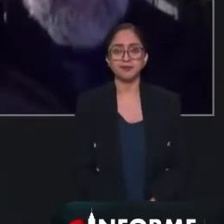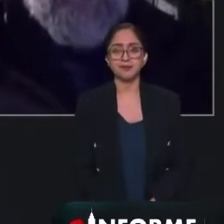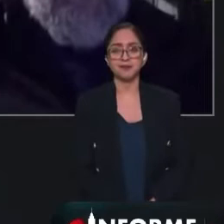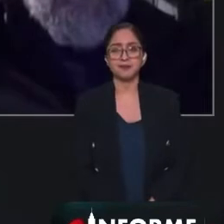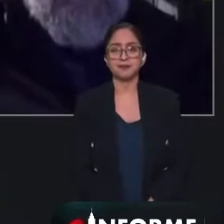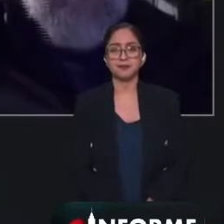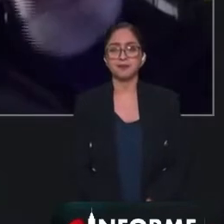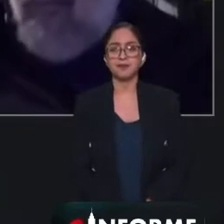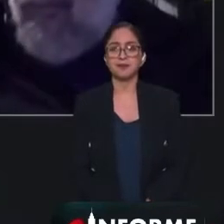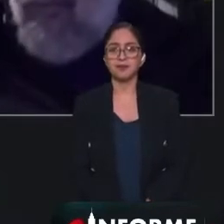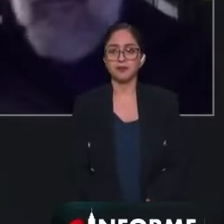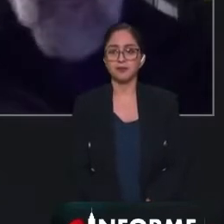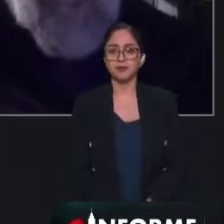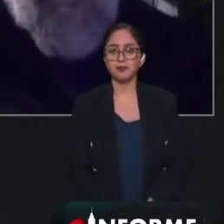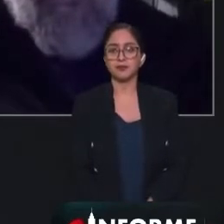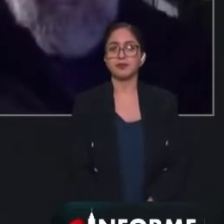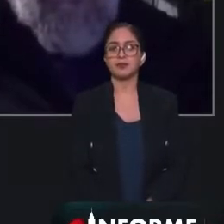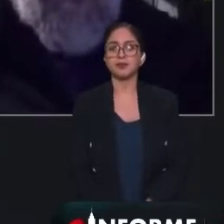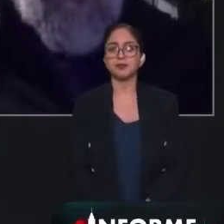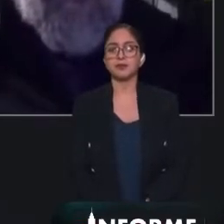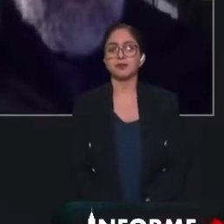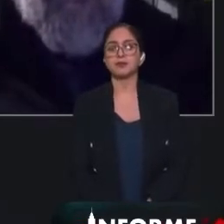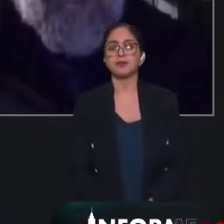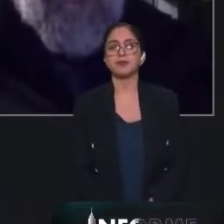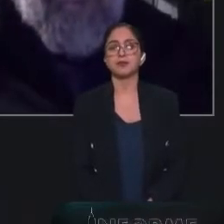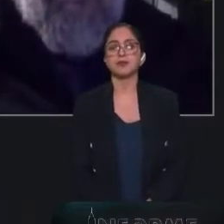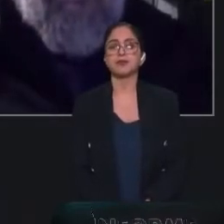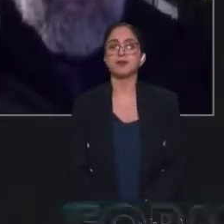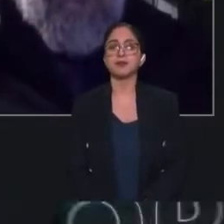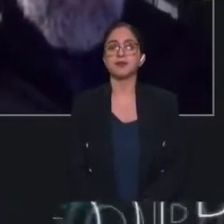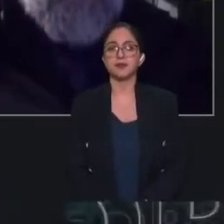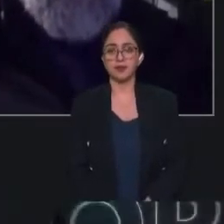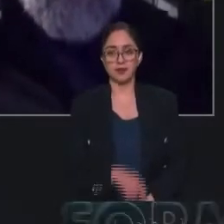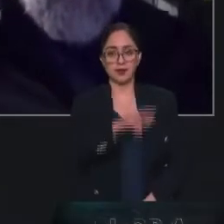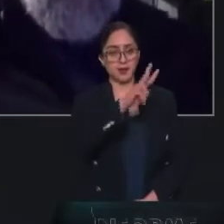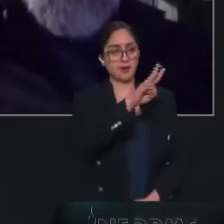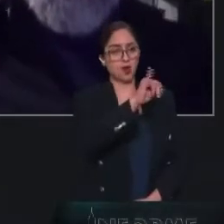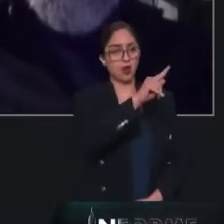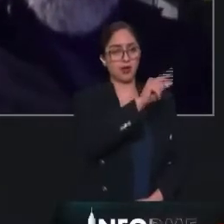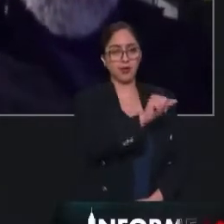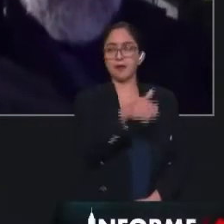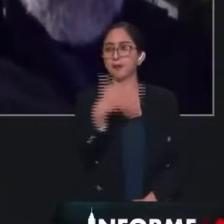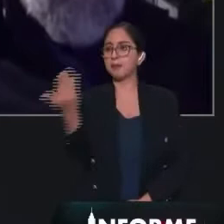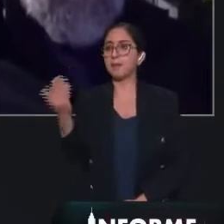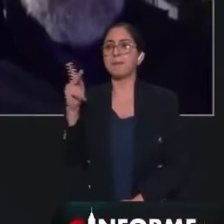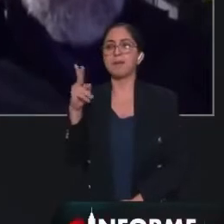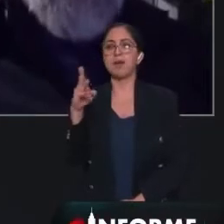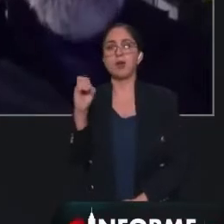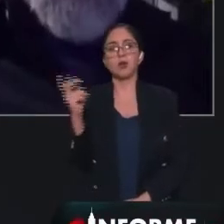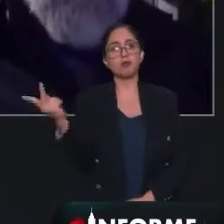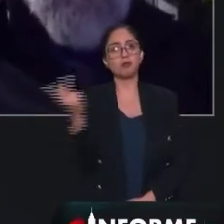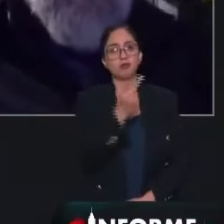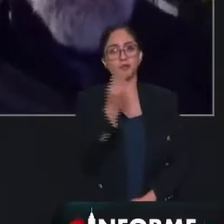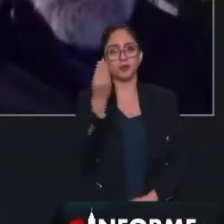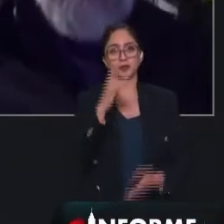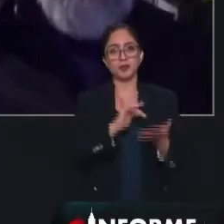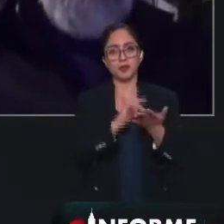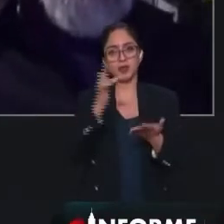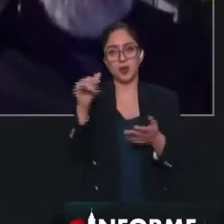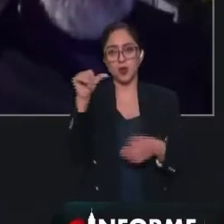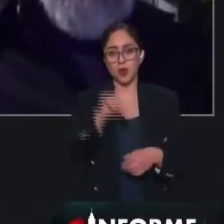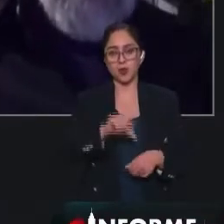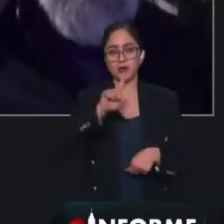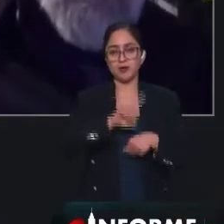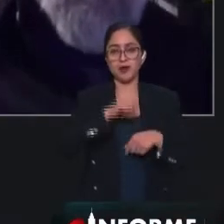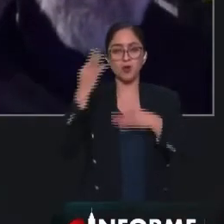Pues ahí estamos. Violeta, Pedro, les agradecemos muchísimo que hayan estado el día